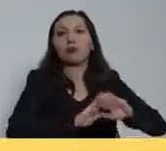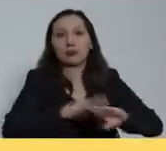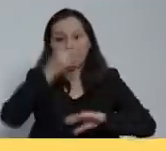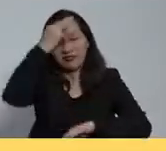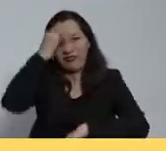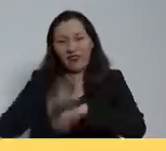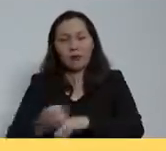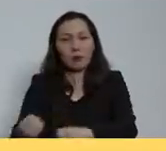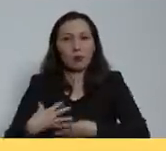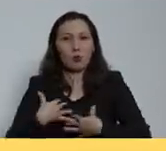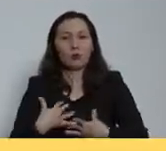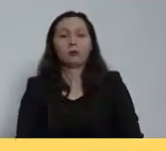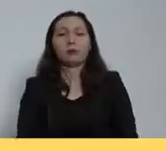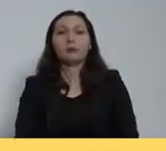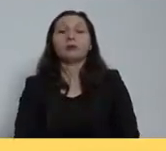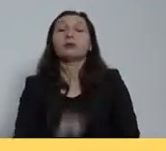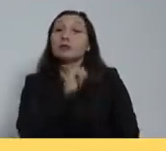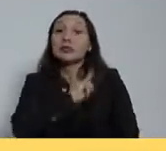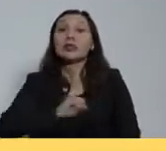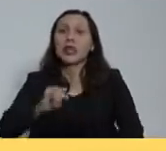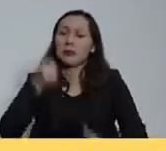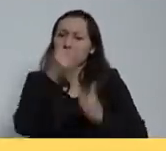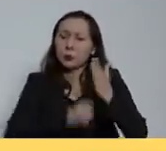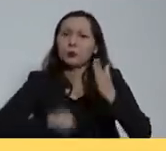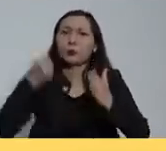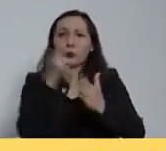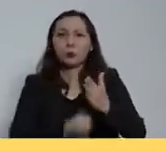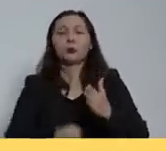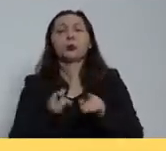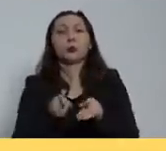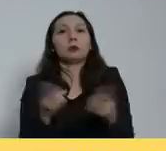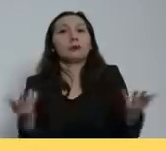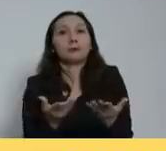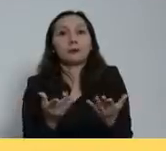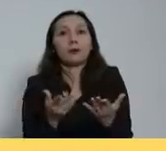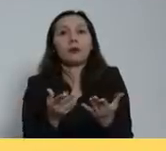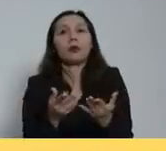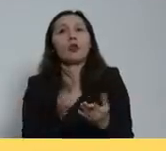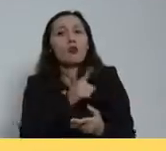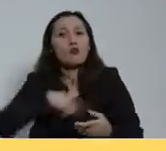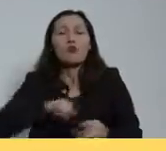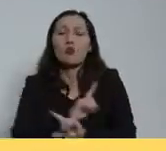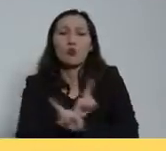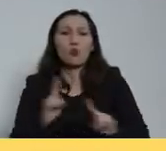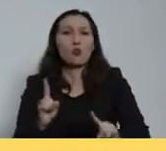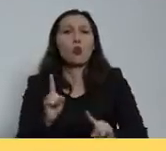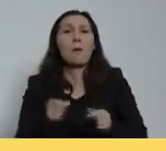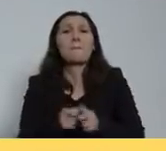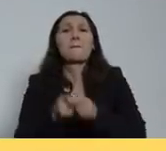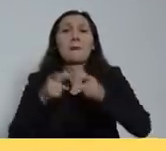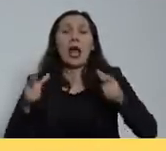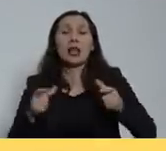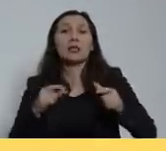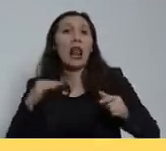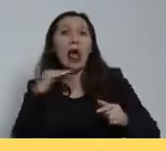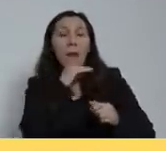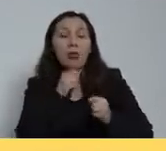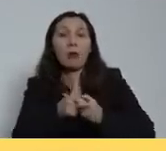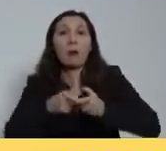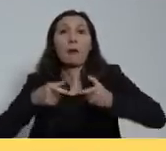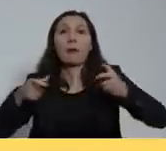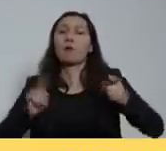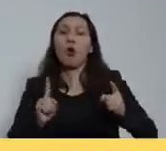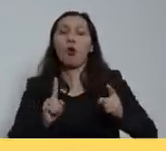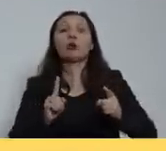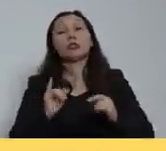infección. Estamos siempre luchando porque no tengamos un aumento brusco de nuevos